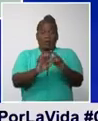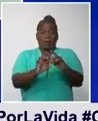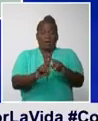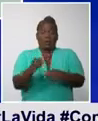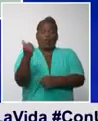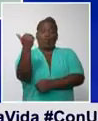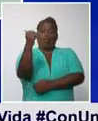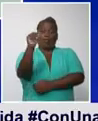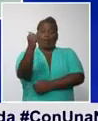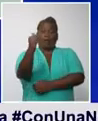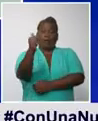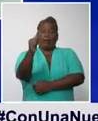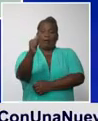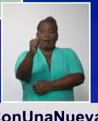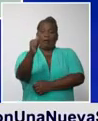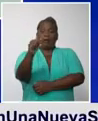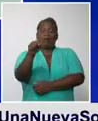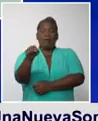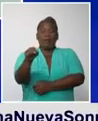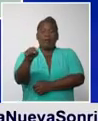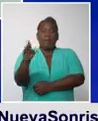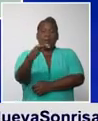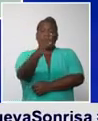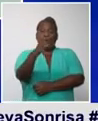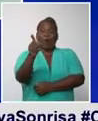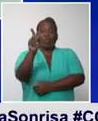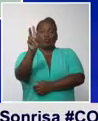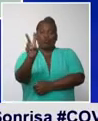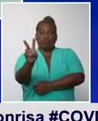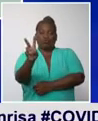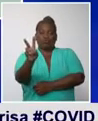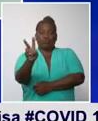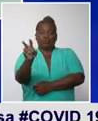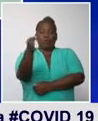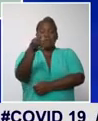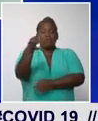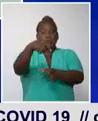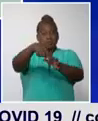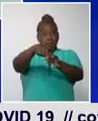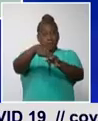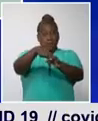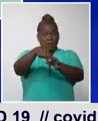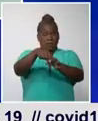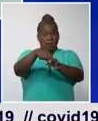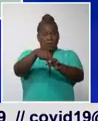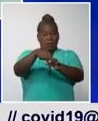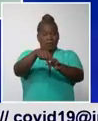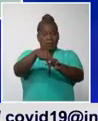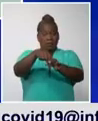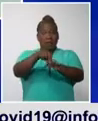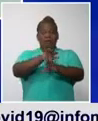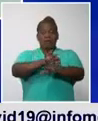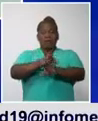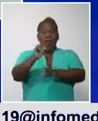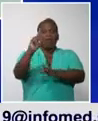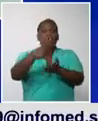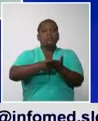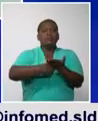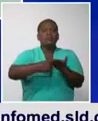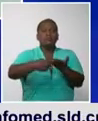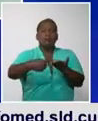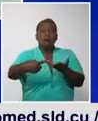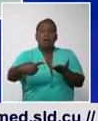10 y Baracoa con 2. Y el municipio especial Isla de la Juventud, después de pasarse una semana